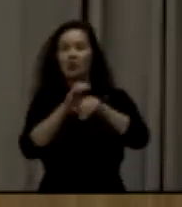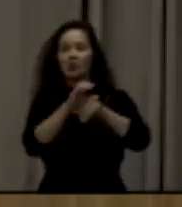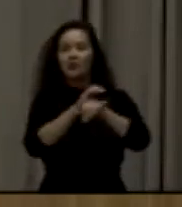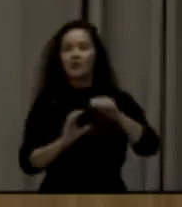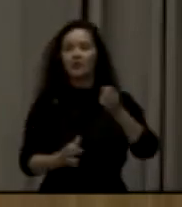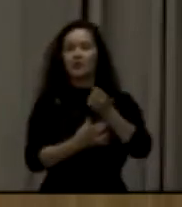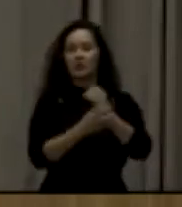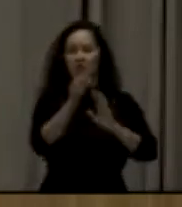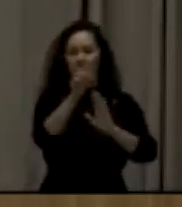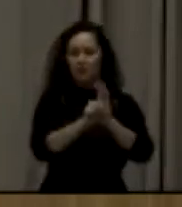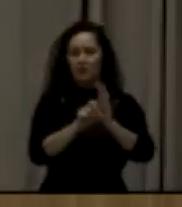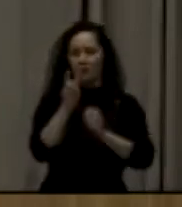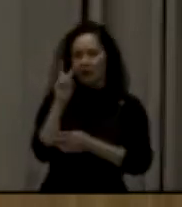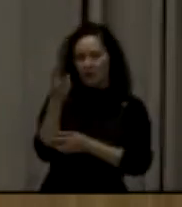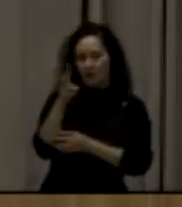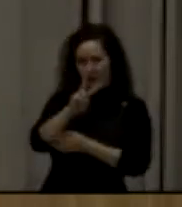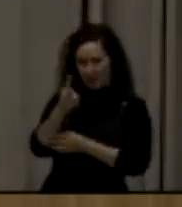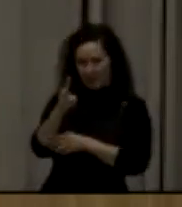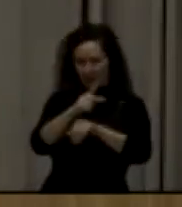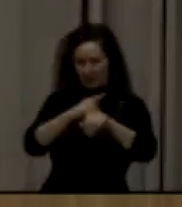el caso de Venezuela